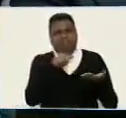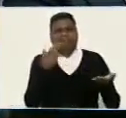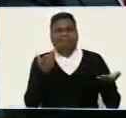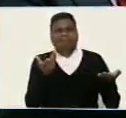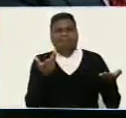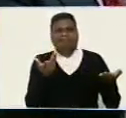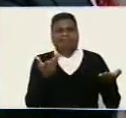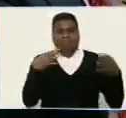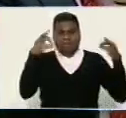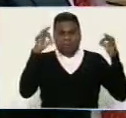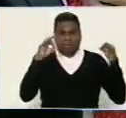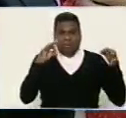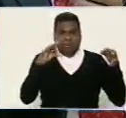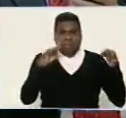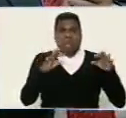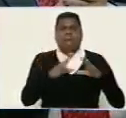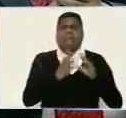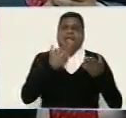Para